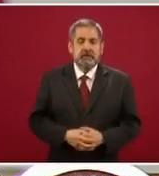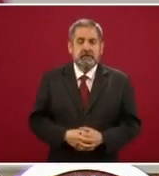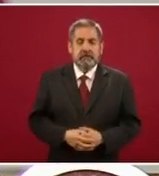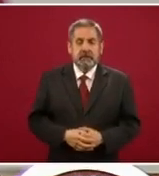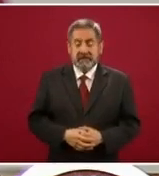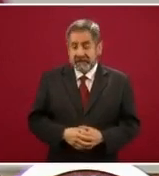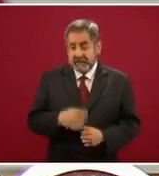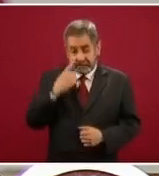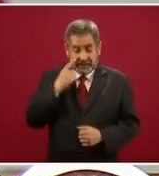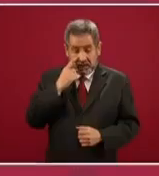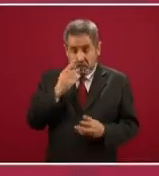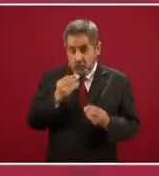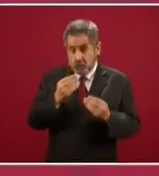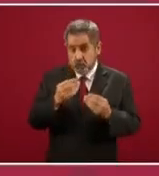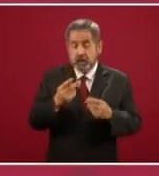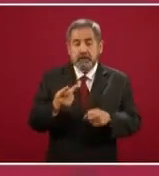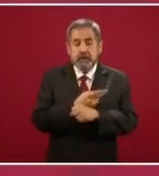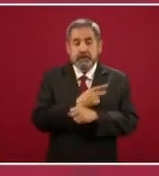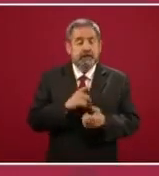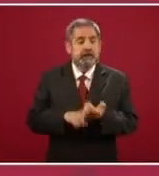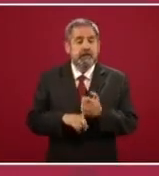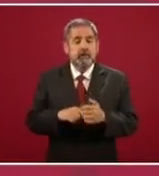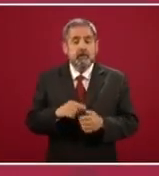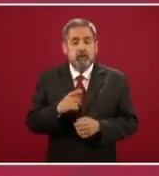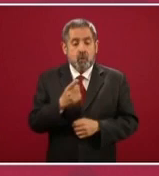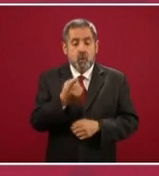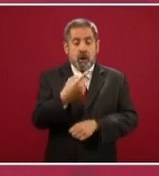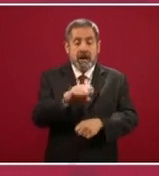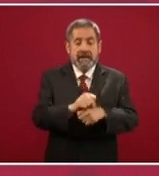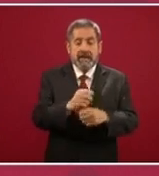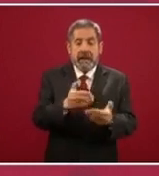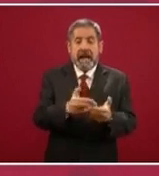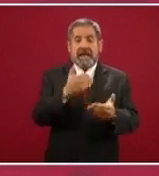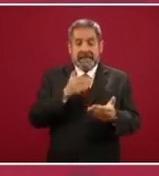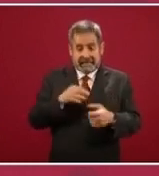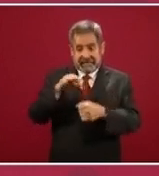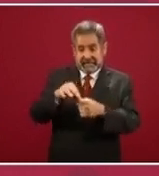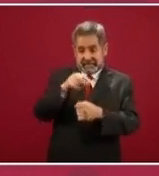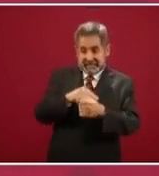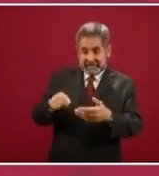Llegó a tanto que una semana antes de la elección